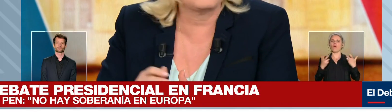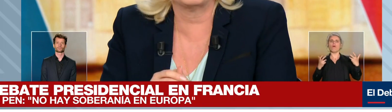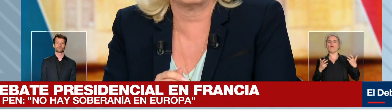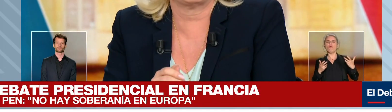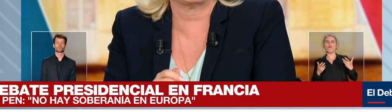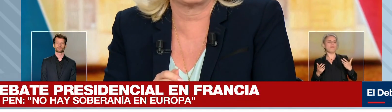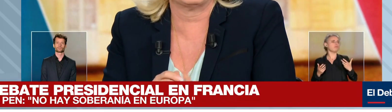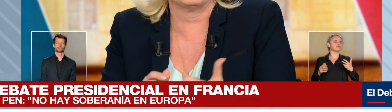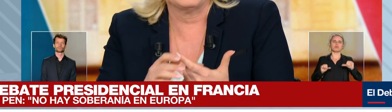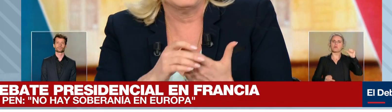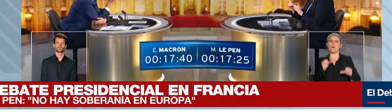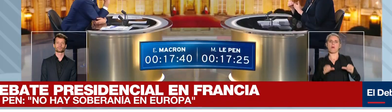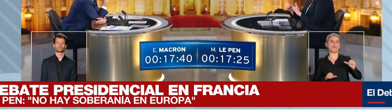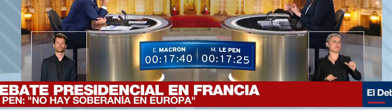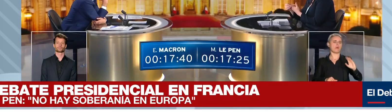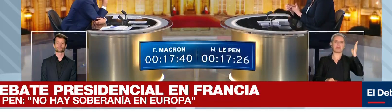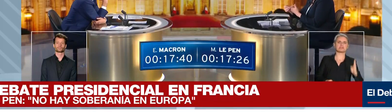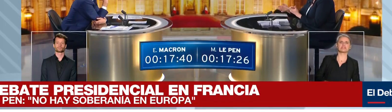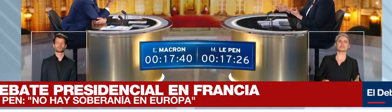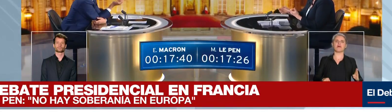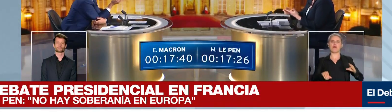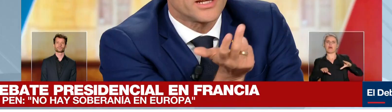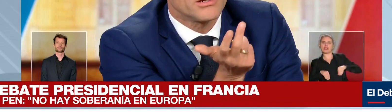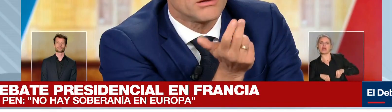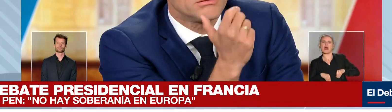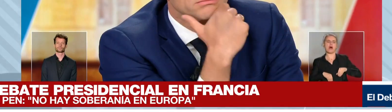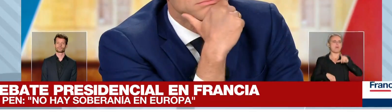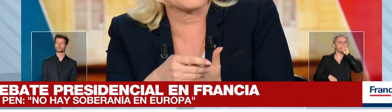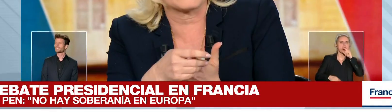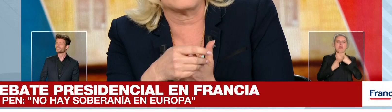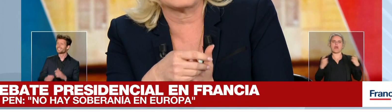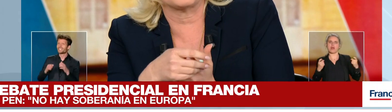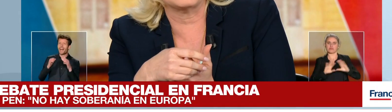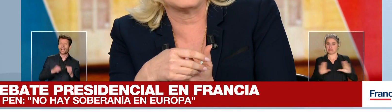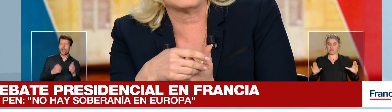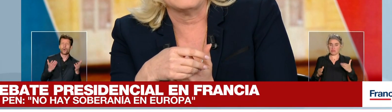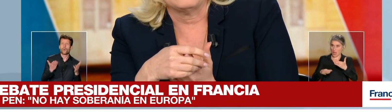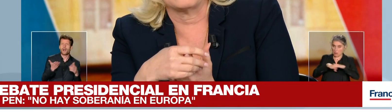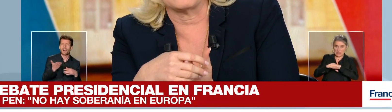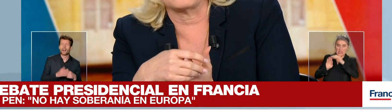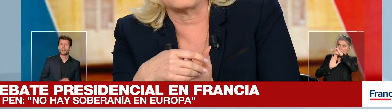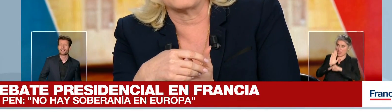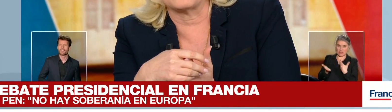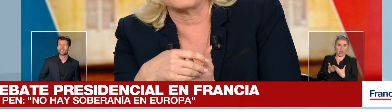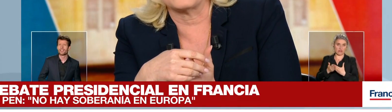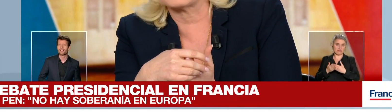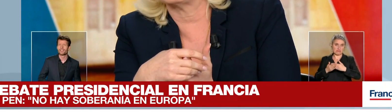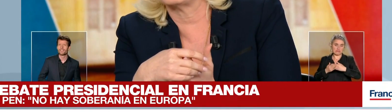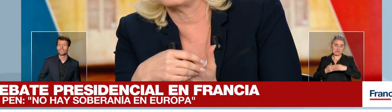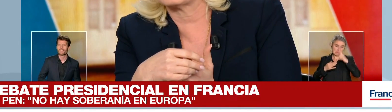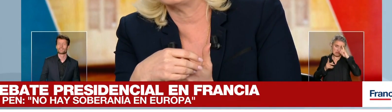con la competencia de los pollos del Brasil o las vacas del Canadá. ¿Cuáles pollos del Brasil? Estoy en desacuerdo con